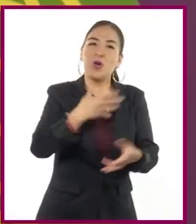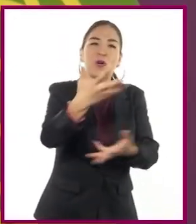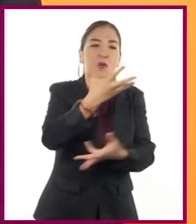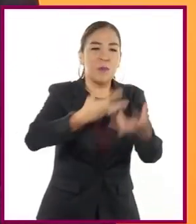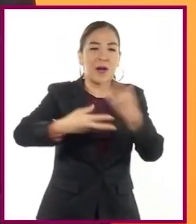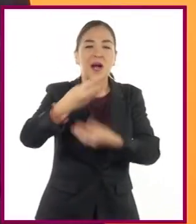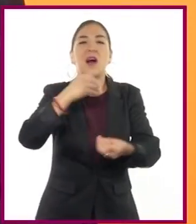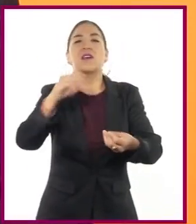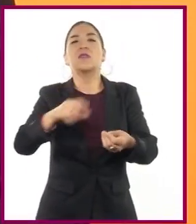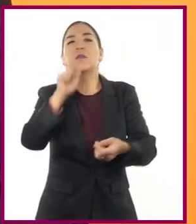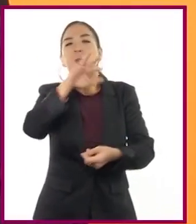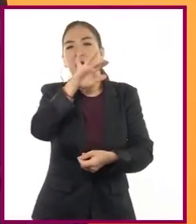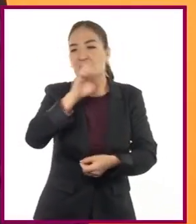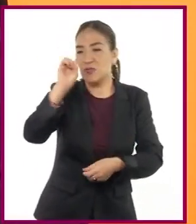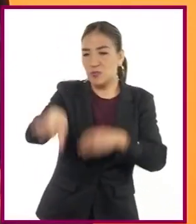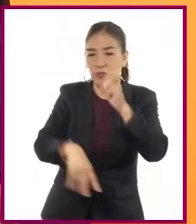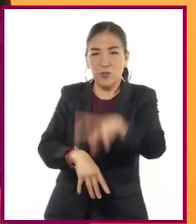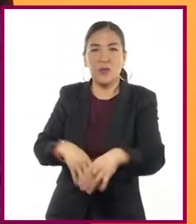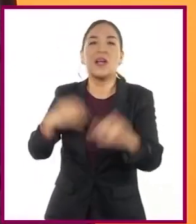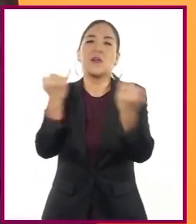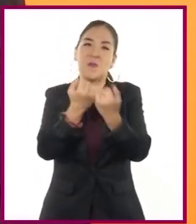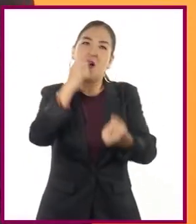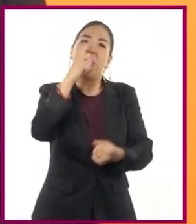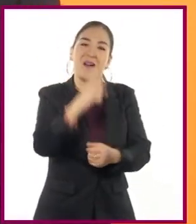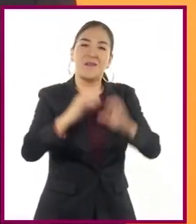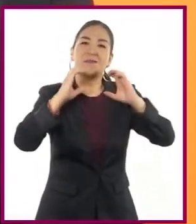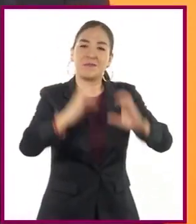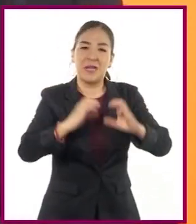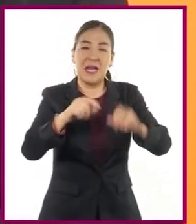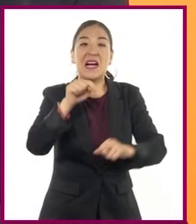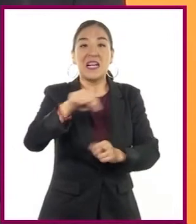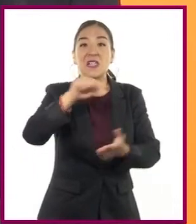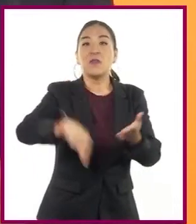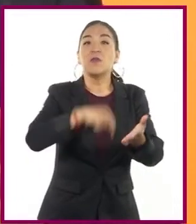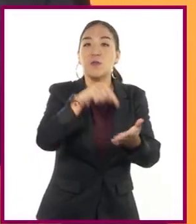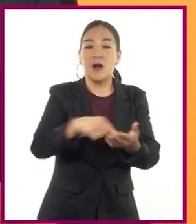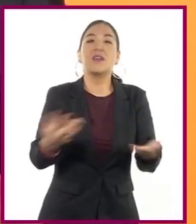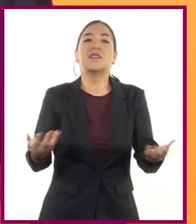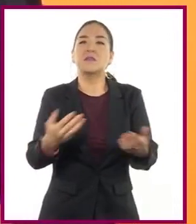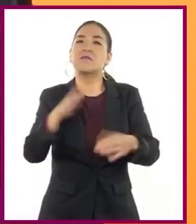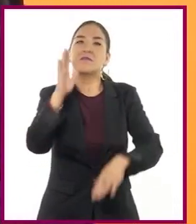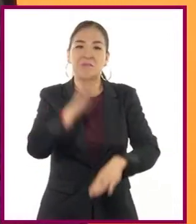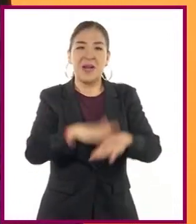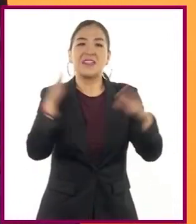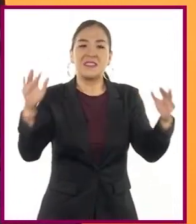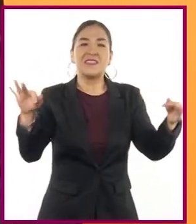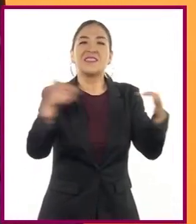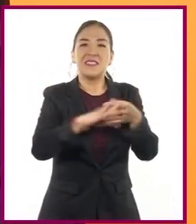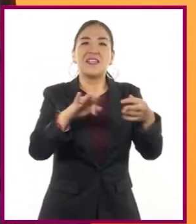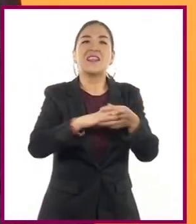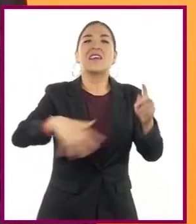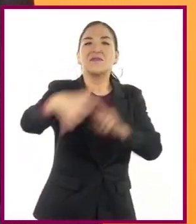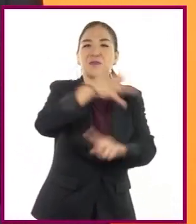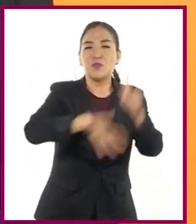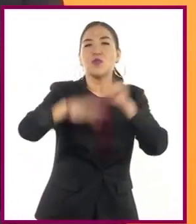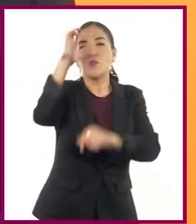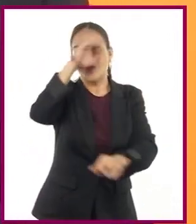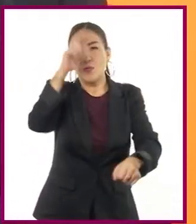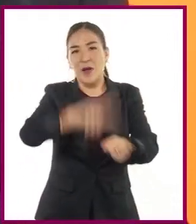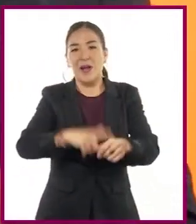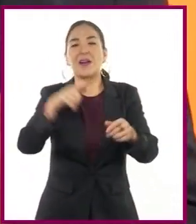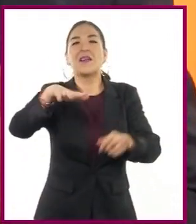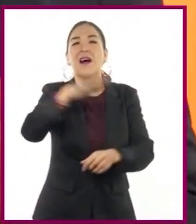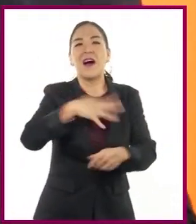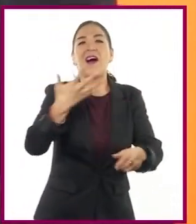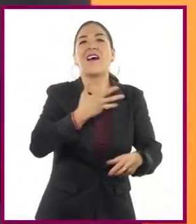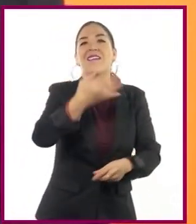como contenedores de basura y el agua. El lugar donde vive es muy concurrido por cuestiones culturales, pues hay